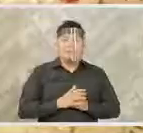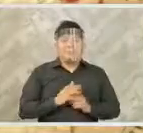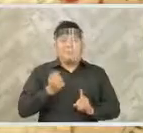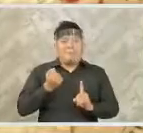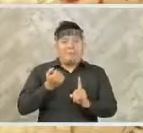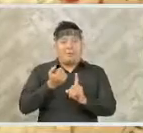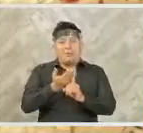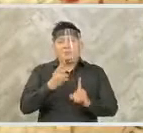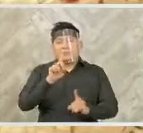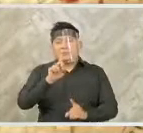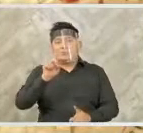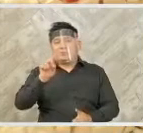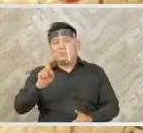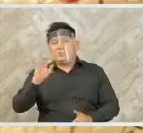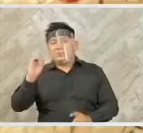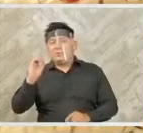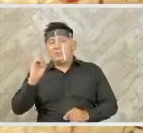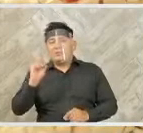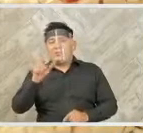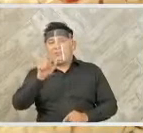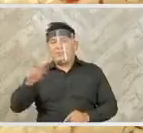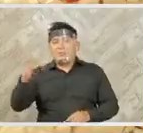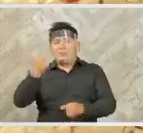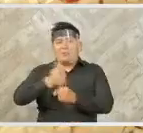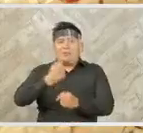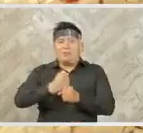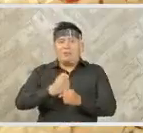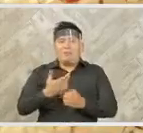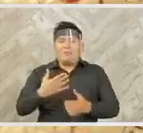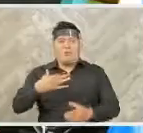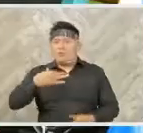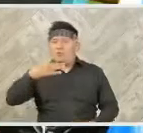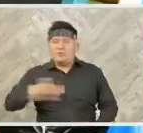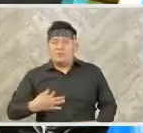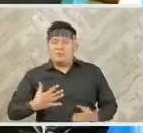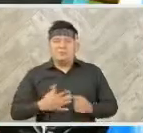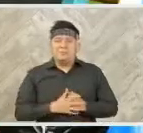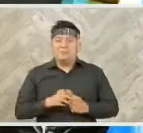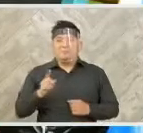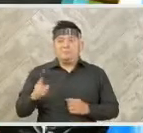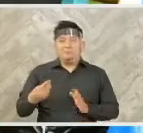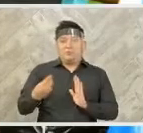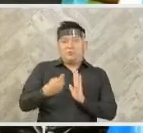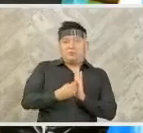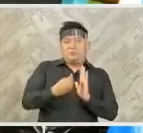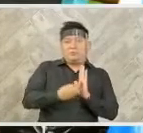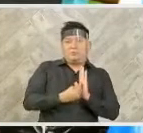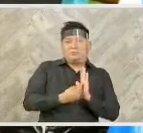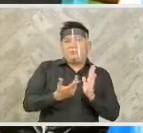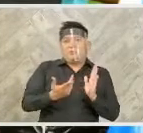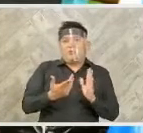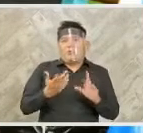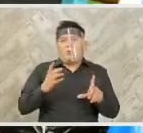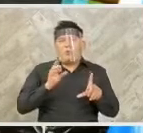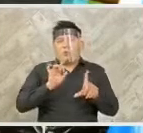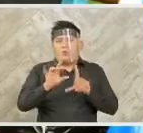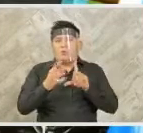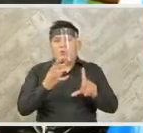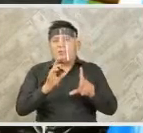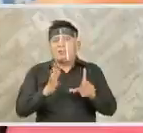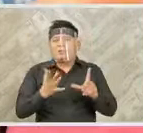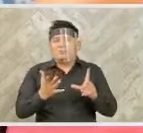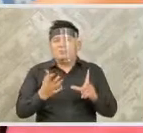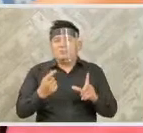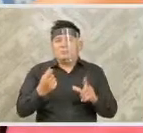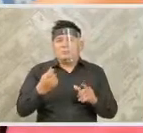a 160 vendedores informales para que, por un lado, puedan cobrar sus servicios de manera digital, pero por otro lado, para